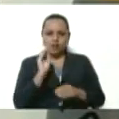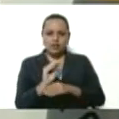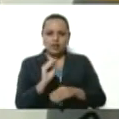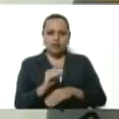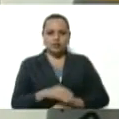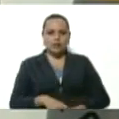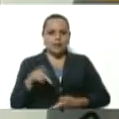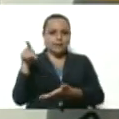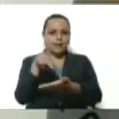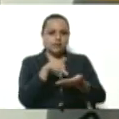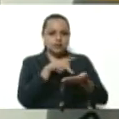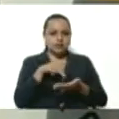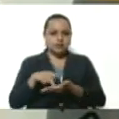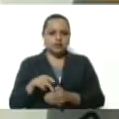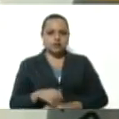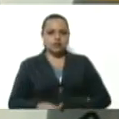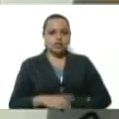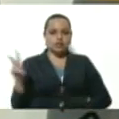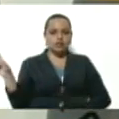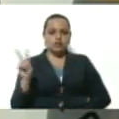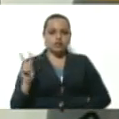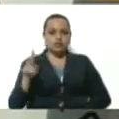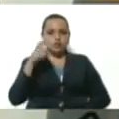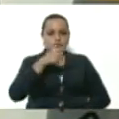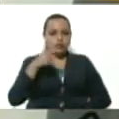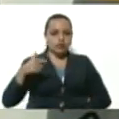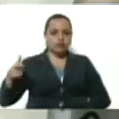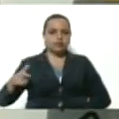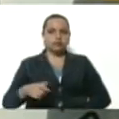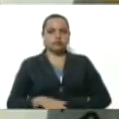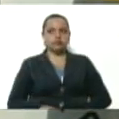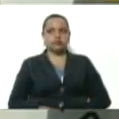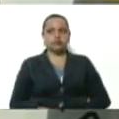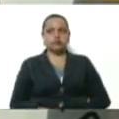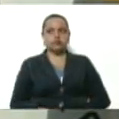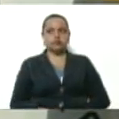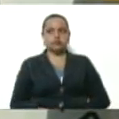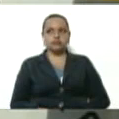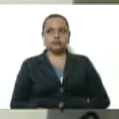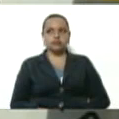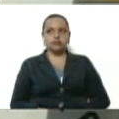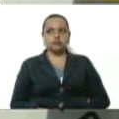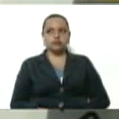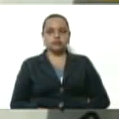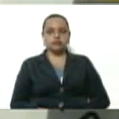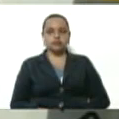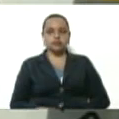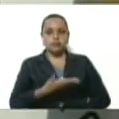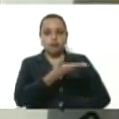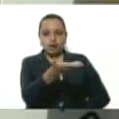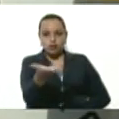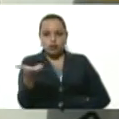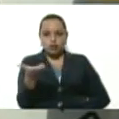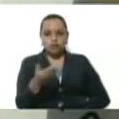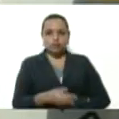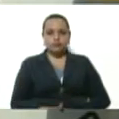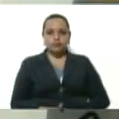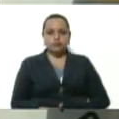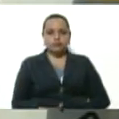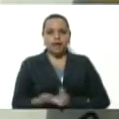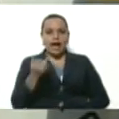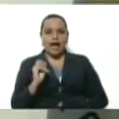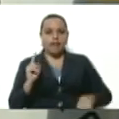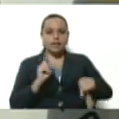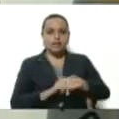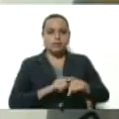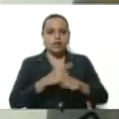plena participación de los venezolanos y las venezolanas. Señores y señores, es tiempo para que